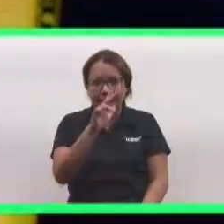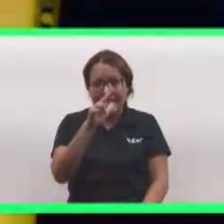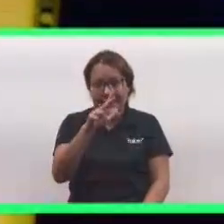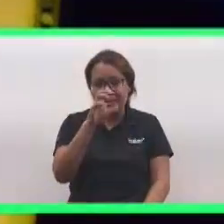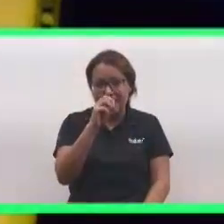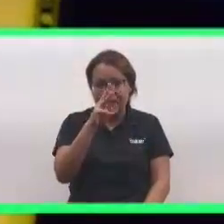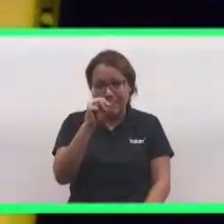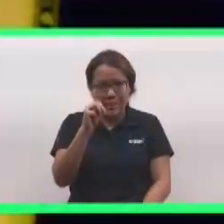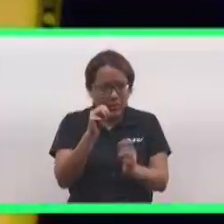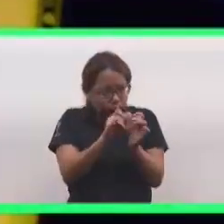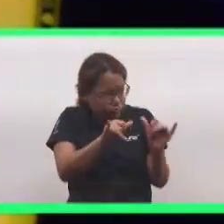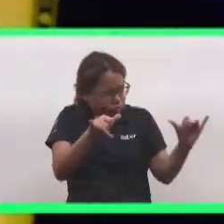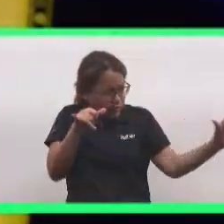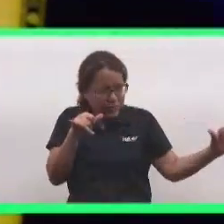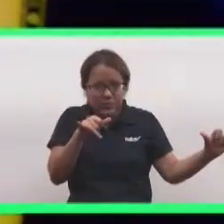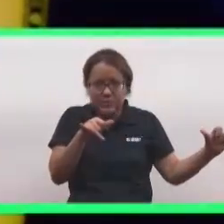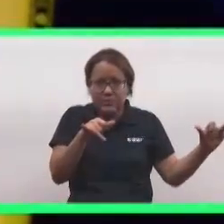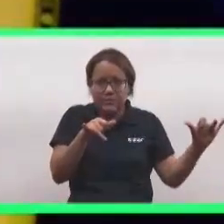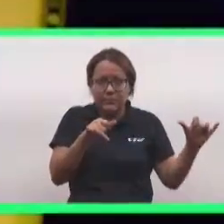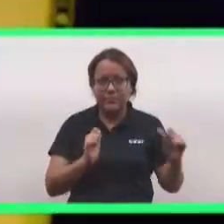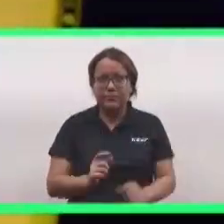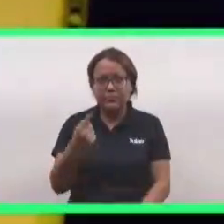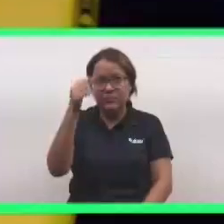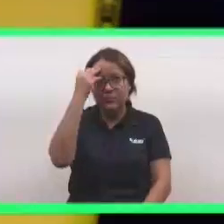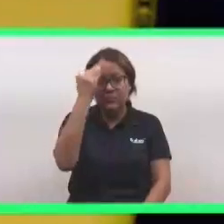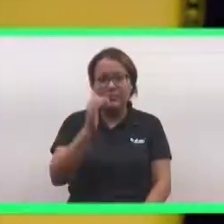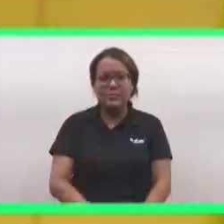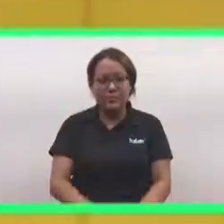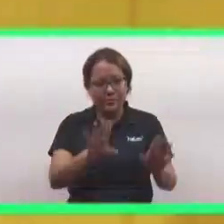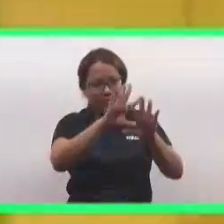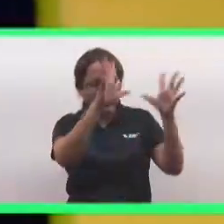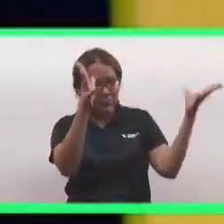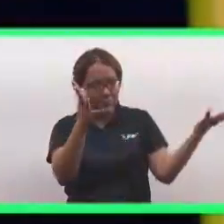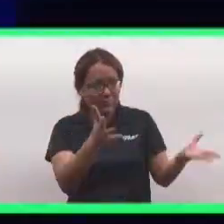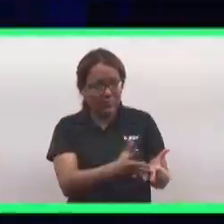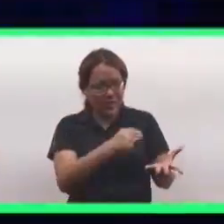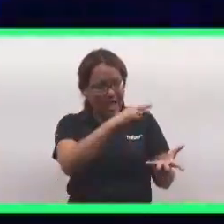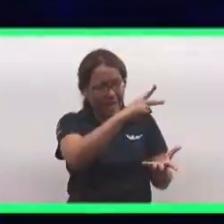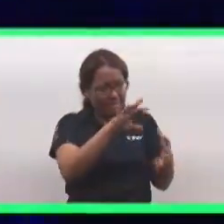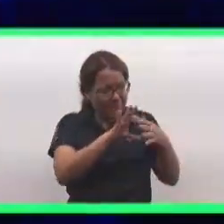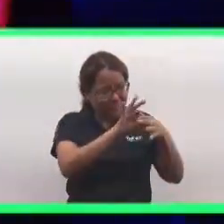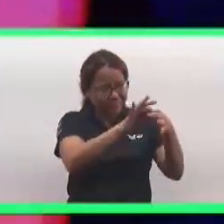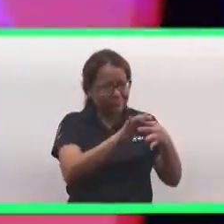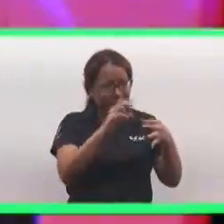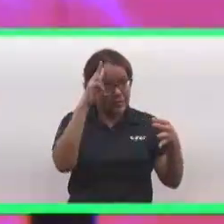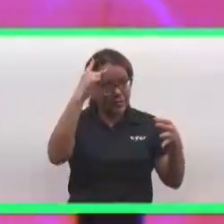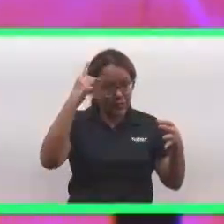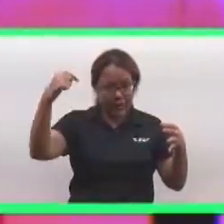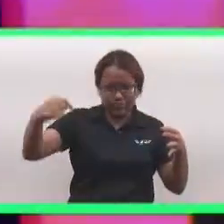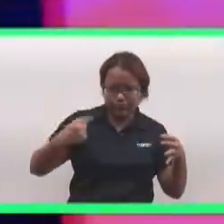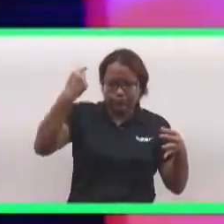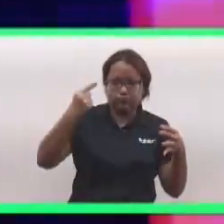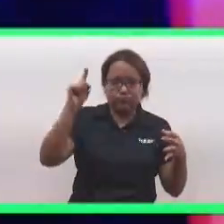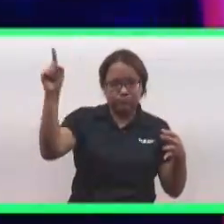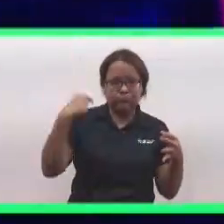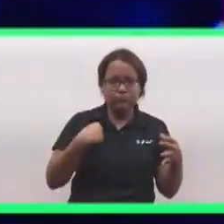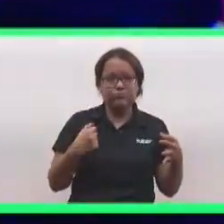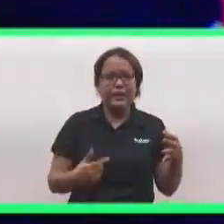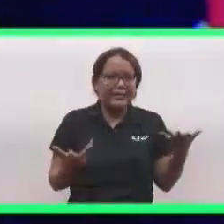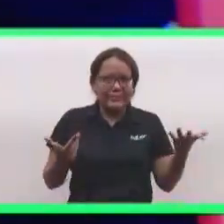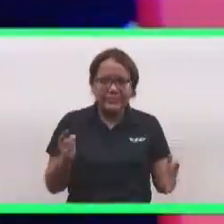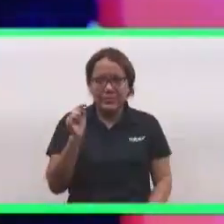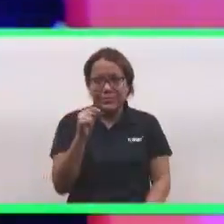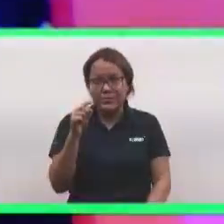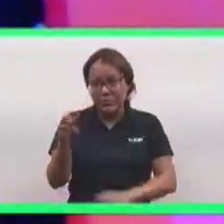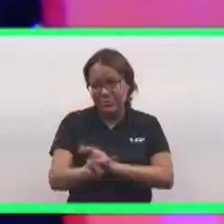metros. ¿Sabe qué dice la Biblia? Ahí está escrito, la amistad con el mundo es enemistad en contra de Dios. Entonces, si no está fluyendo esa paz,